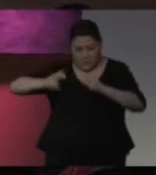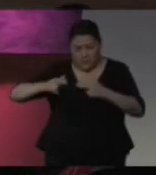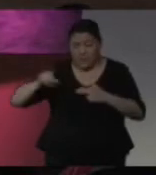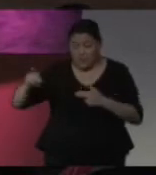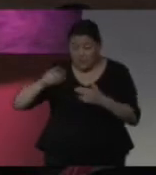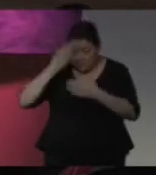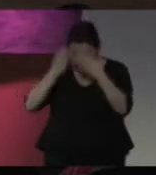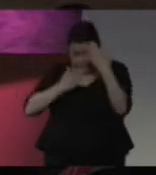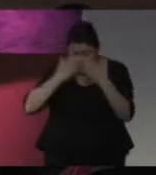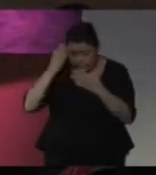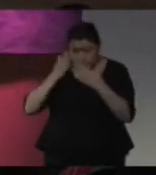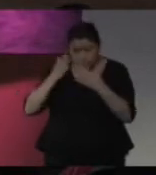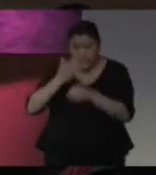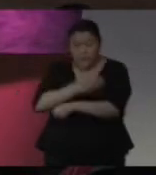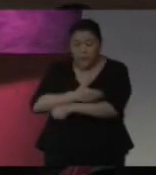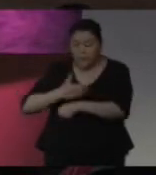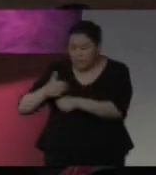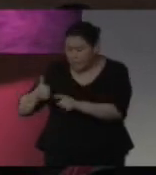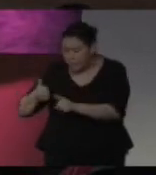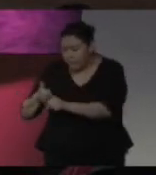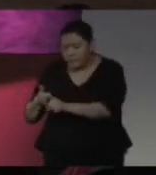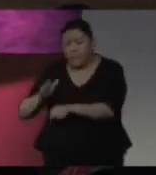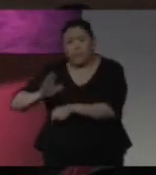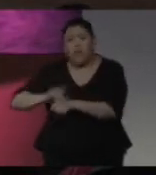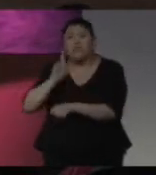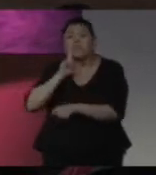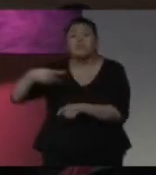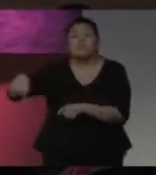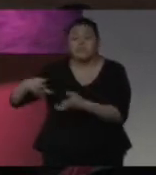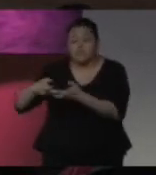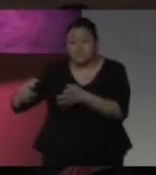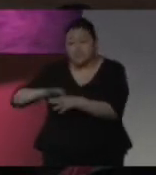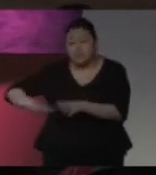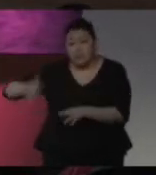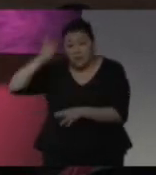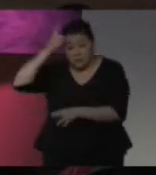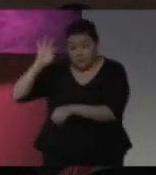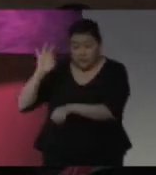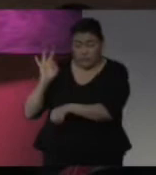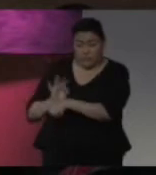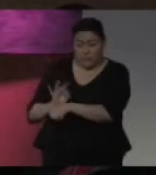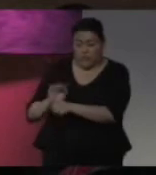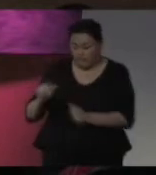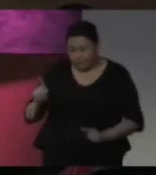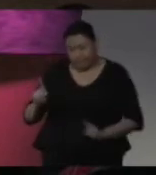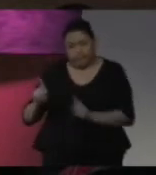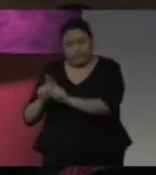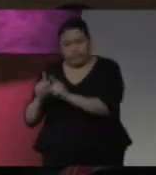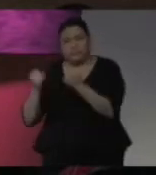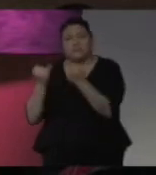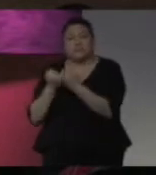en dar acompañamiento a las luchas de las mujeres en defensa de la tierra y el territorio y por su derecho a participar en la toma